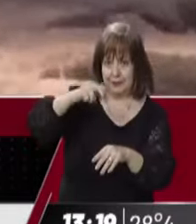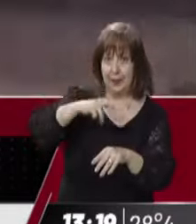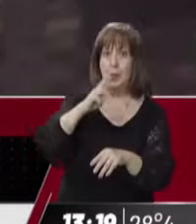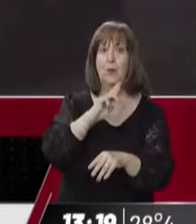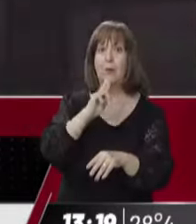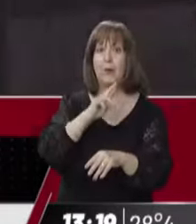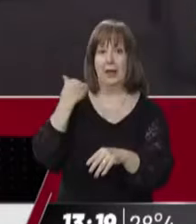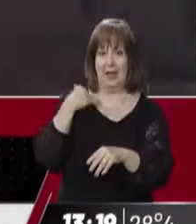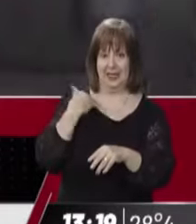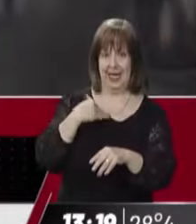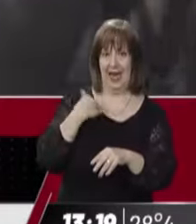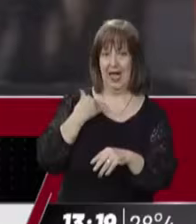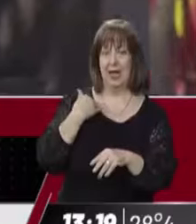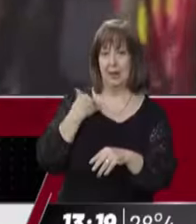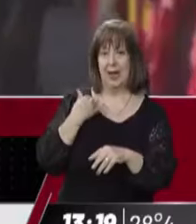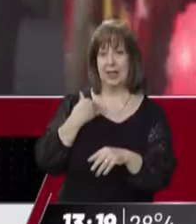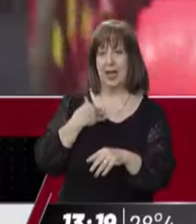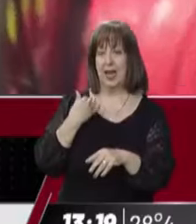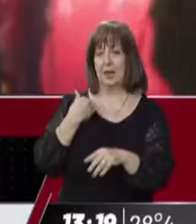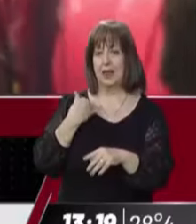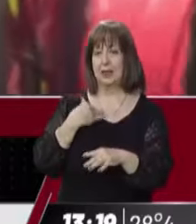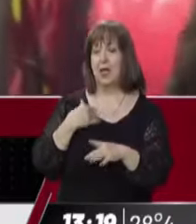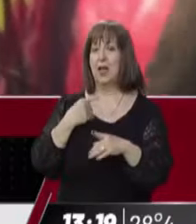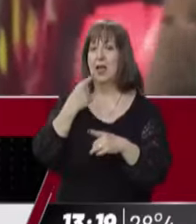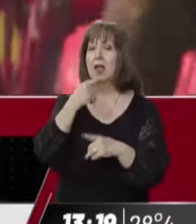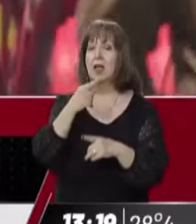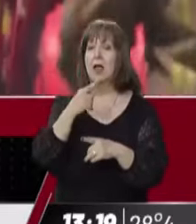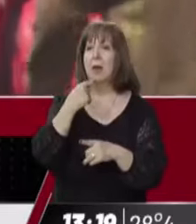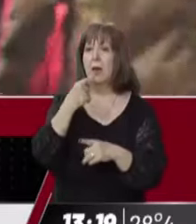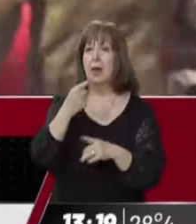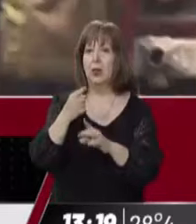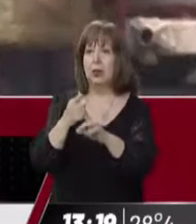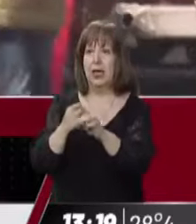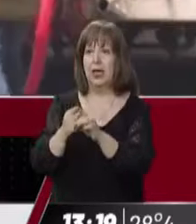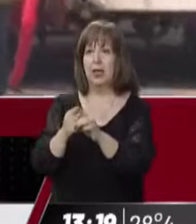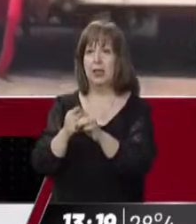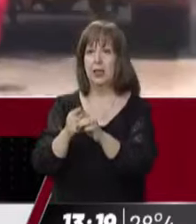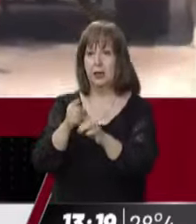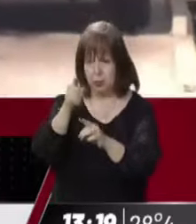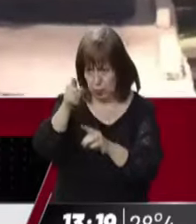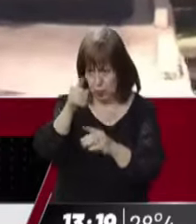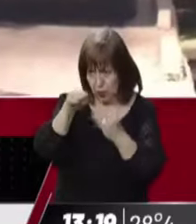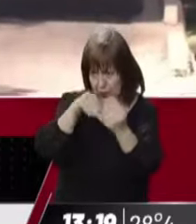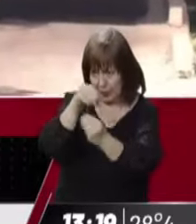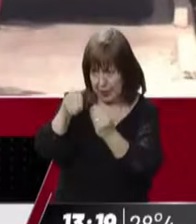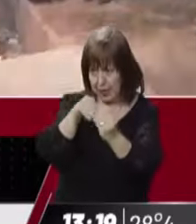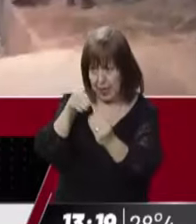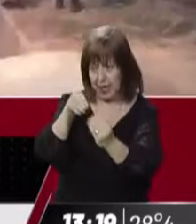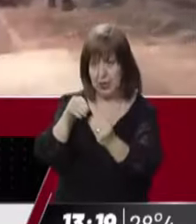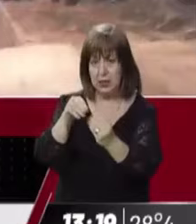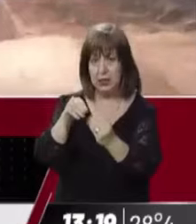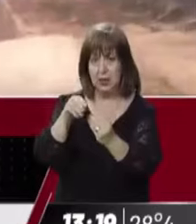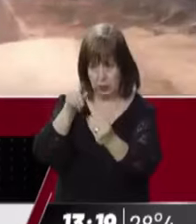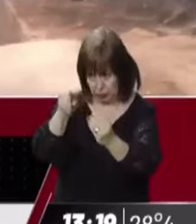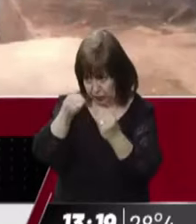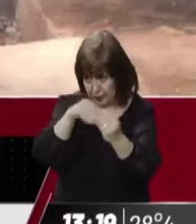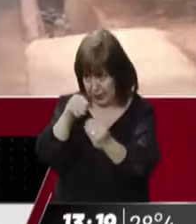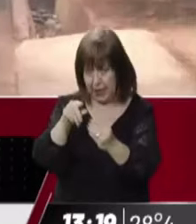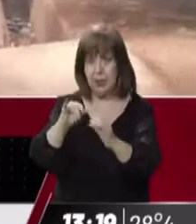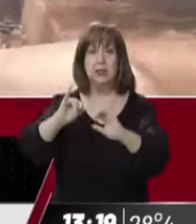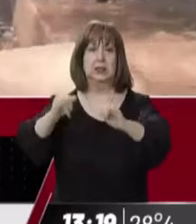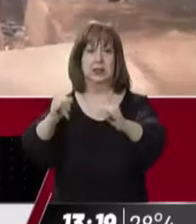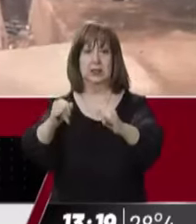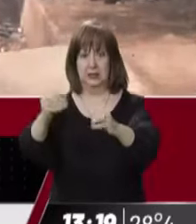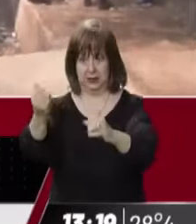a ver estamos en vivo en la calle alberde y Gutiérrez ustedes son integrantes también de la familia y estabas ahí